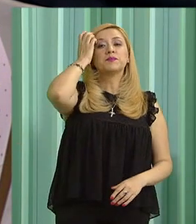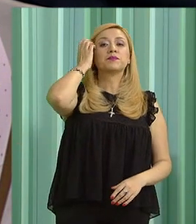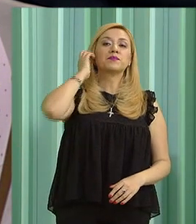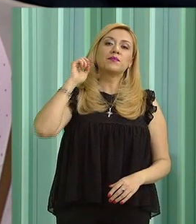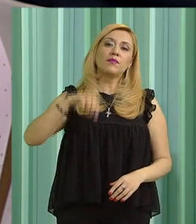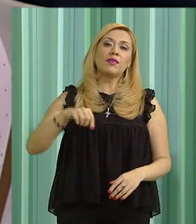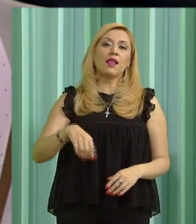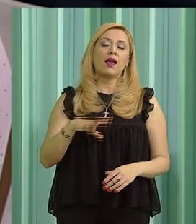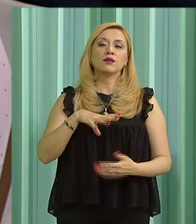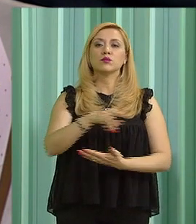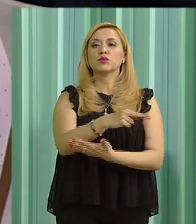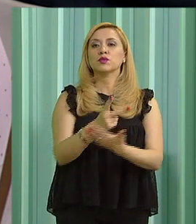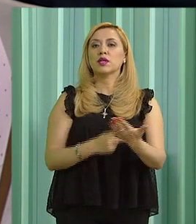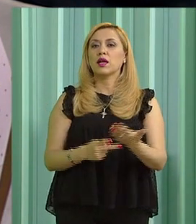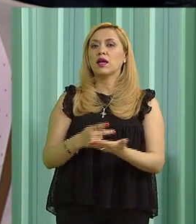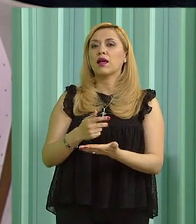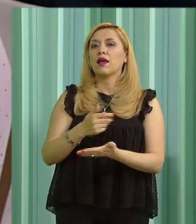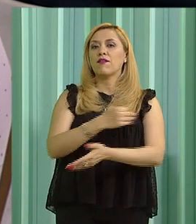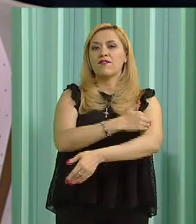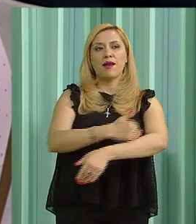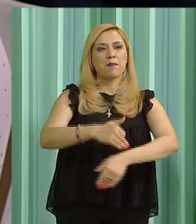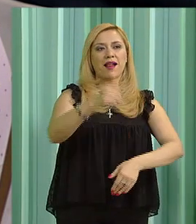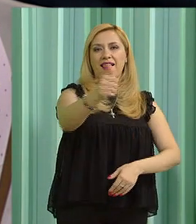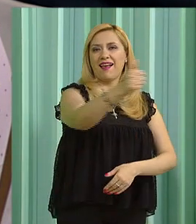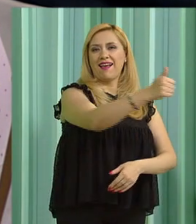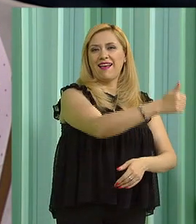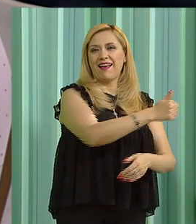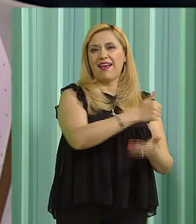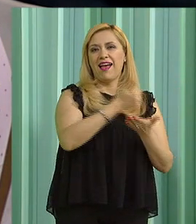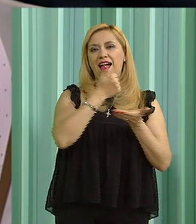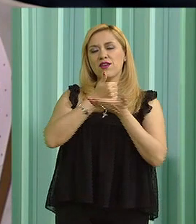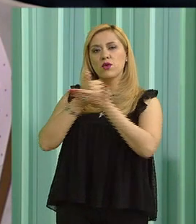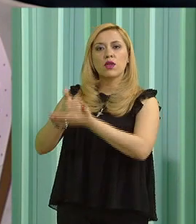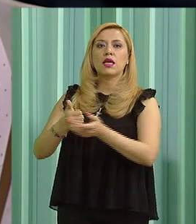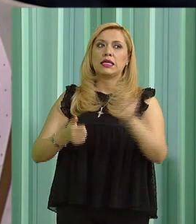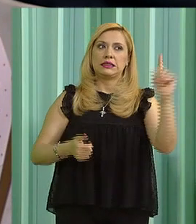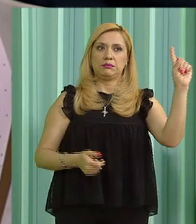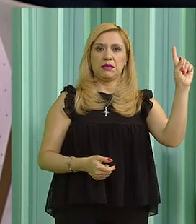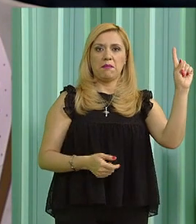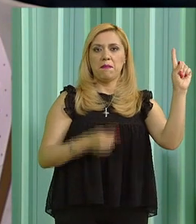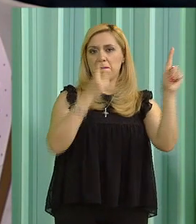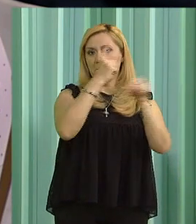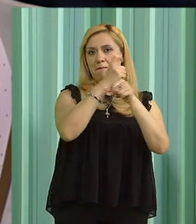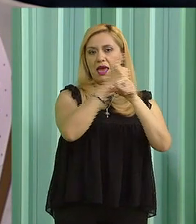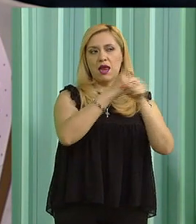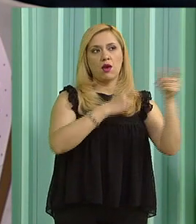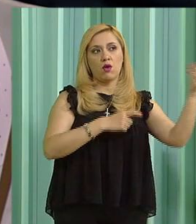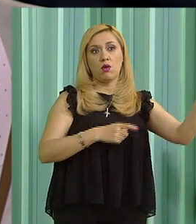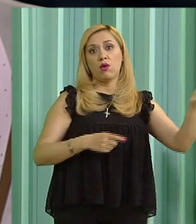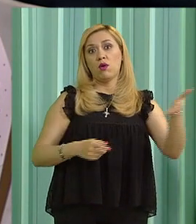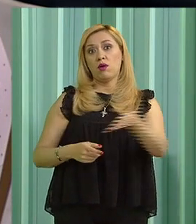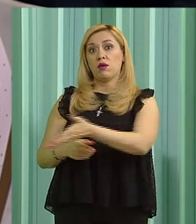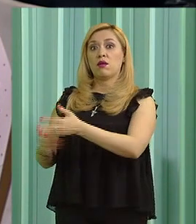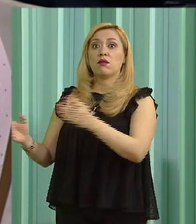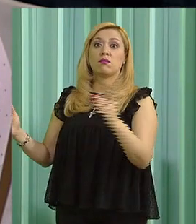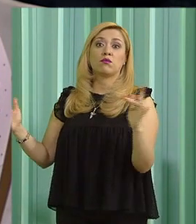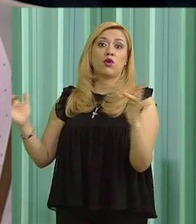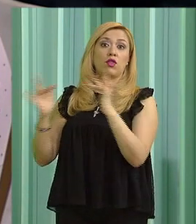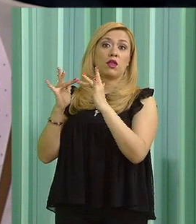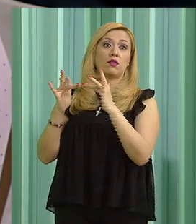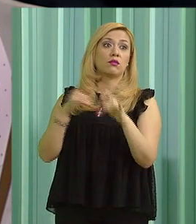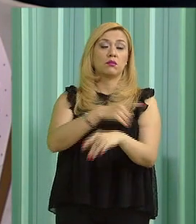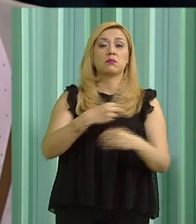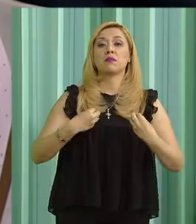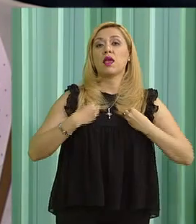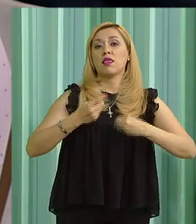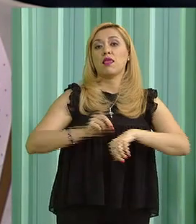programa piloto de acogimiento familiar, las familias son quienes están en la primera línea, ¿no? Digamos, son los que van a estar en lo